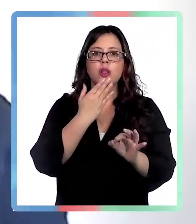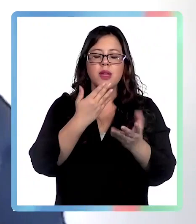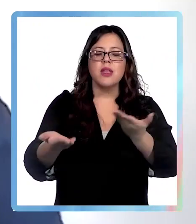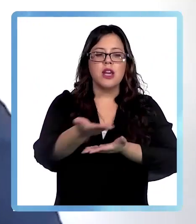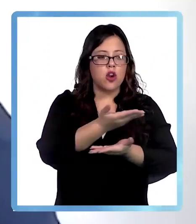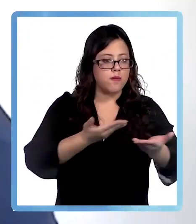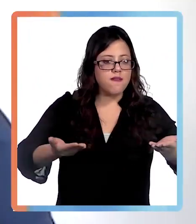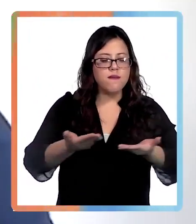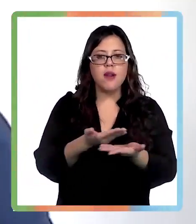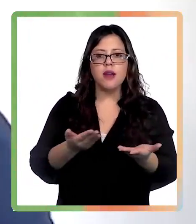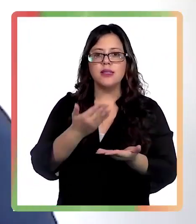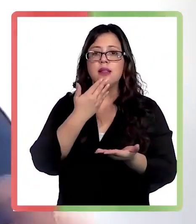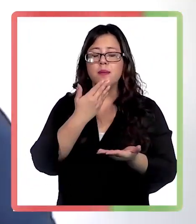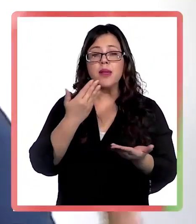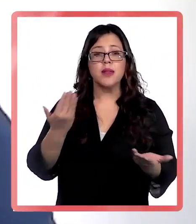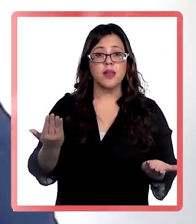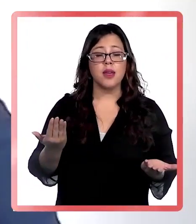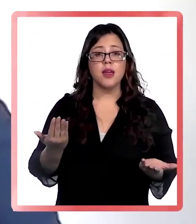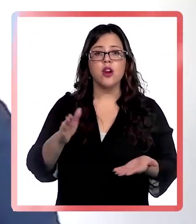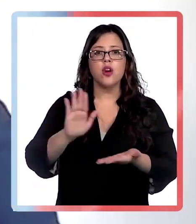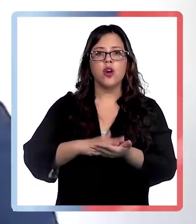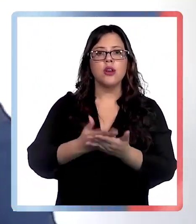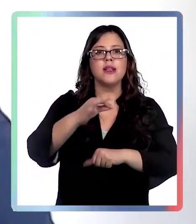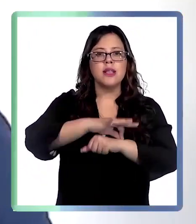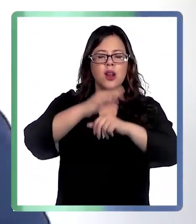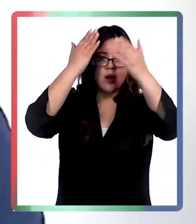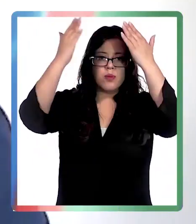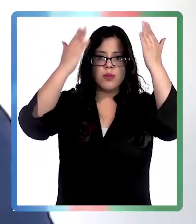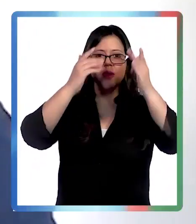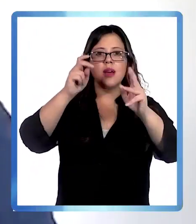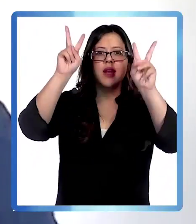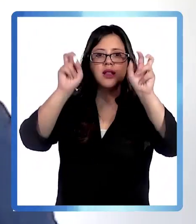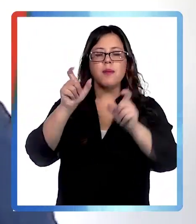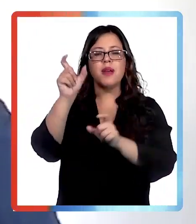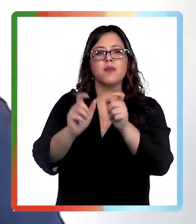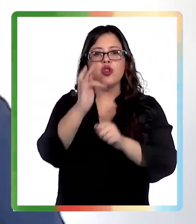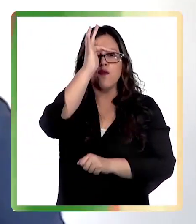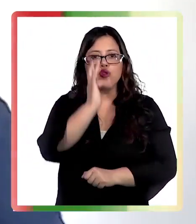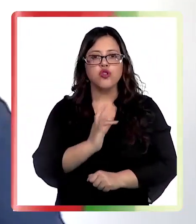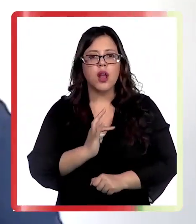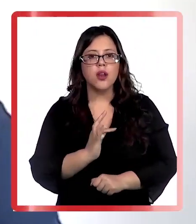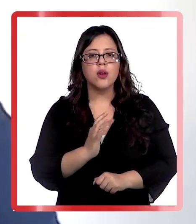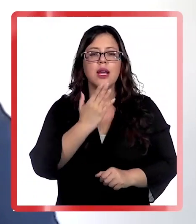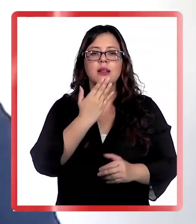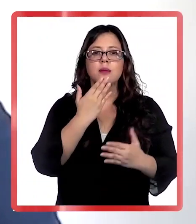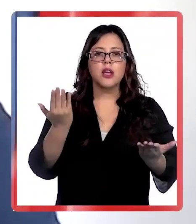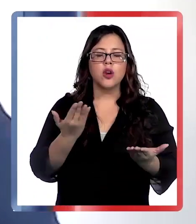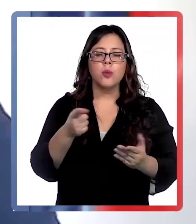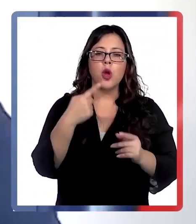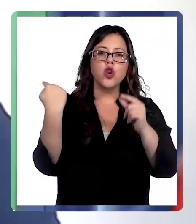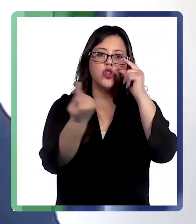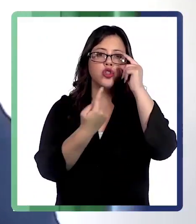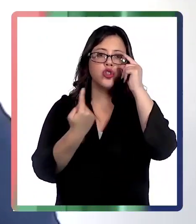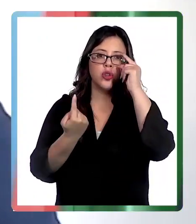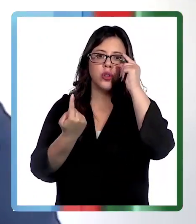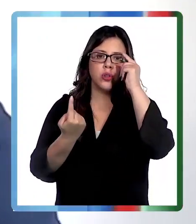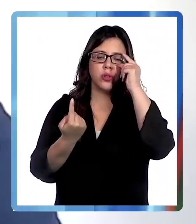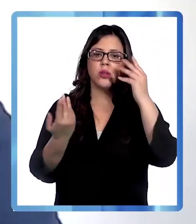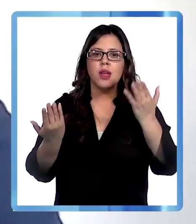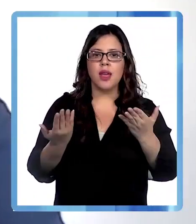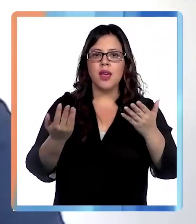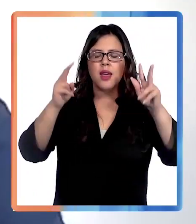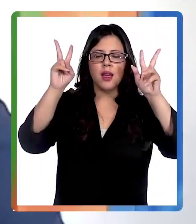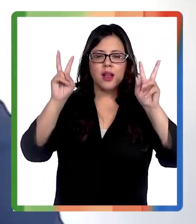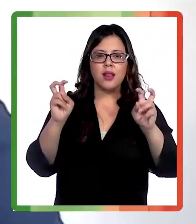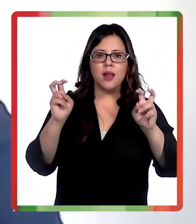ver con temas de convivencia, también que tiene que ver con salud mental de sus propios funcionarios, y cómo nosotros a